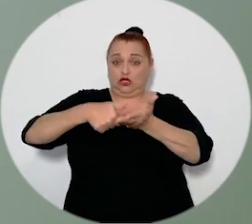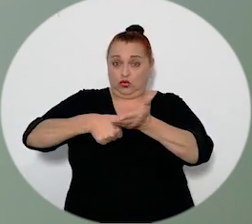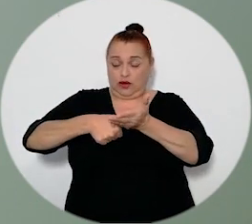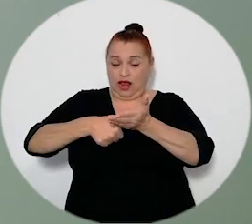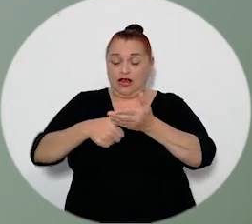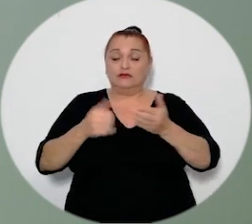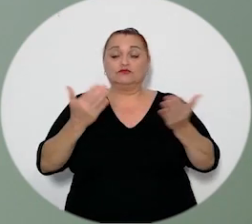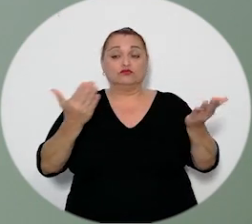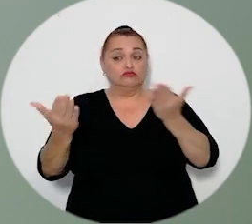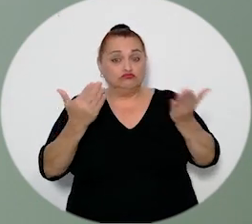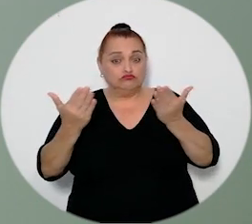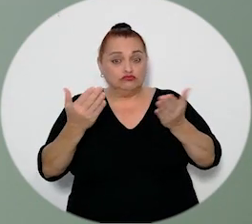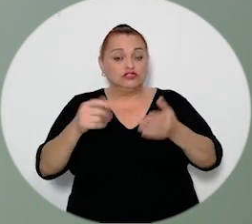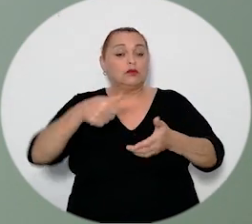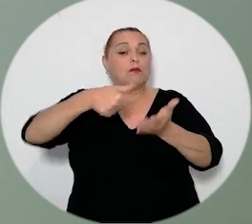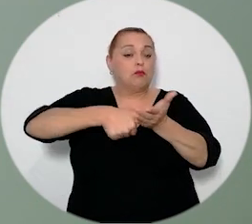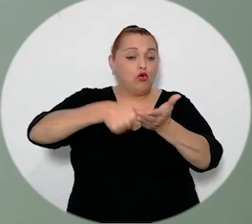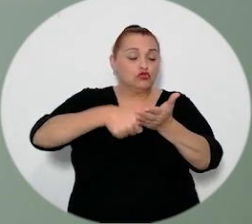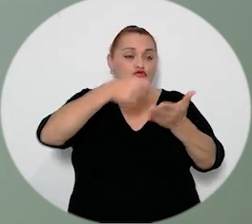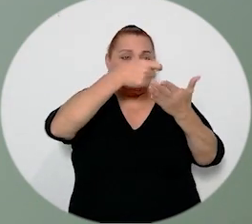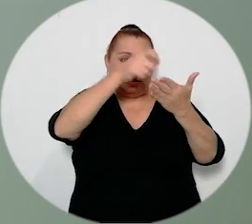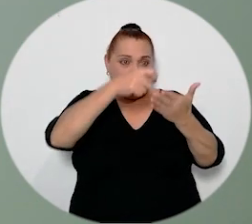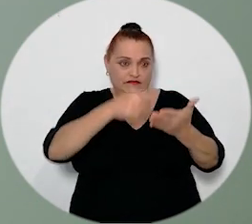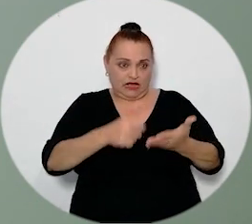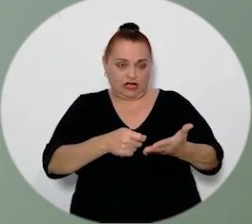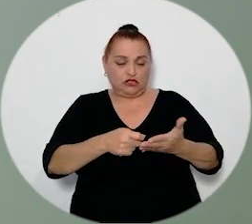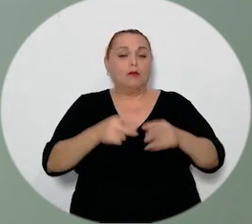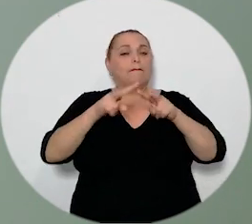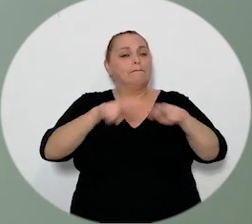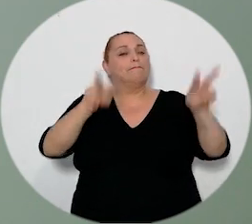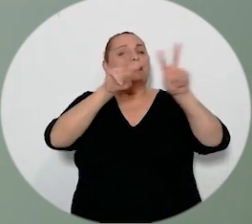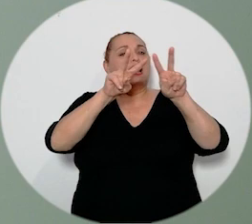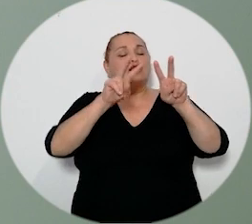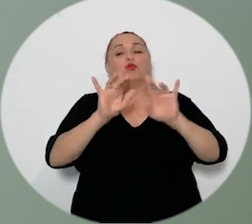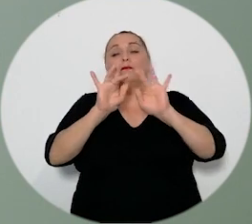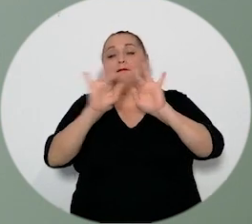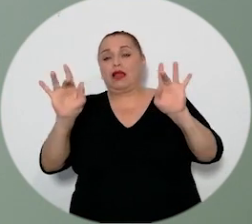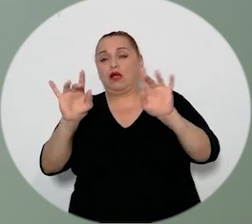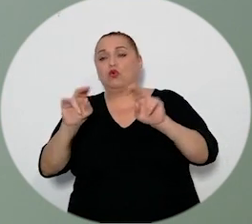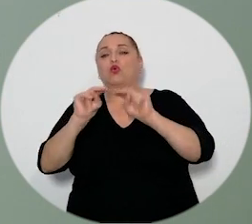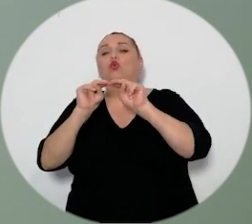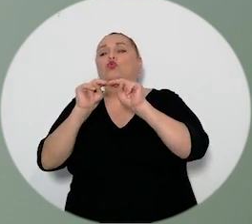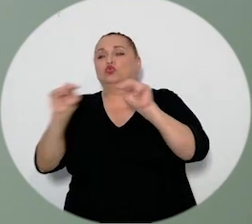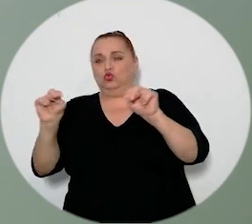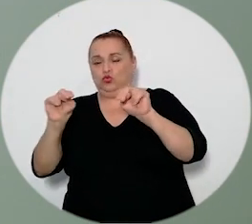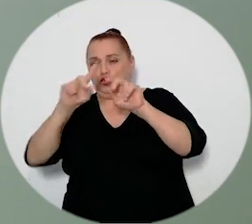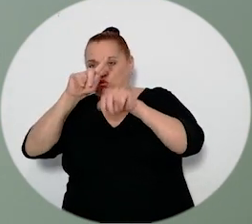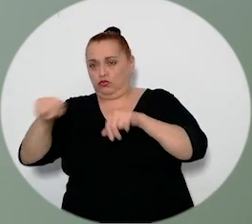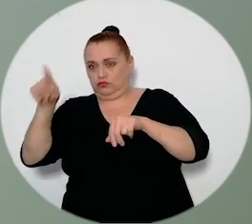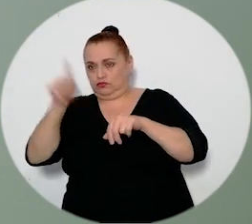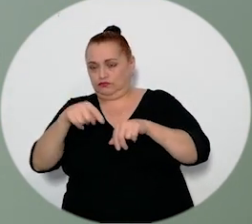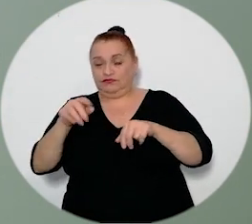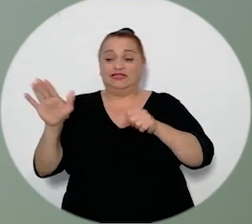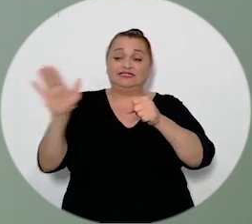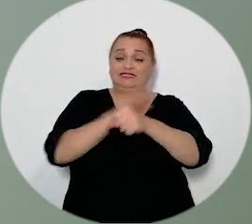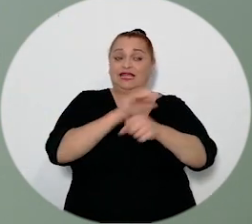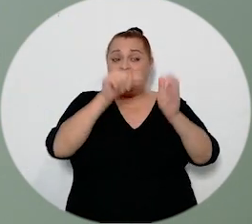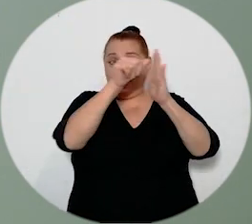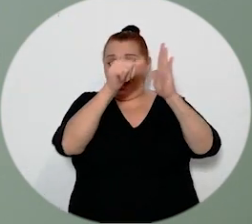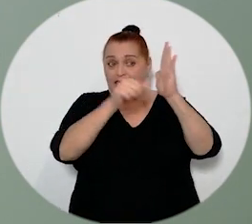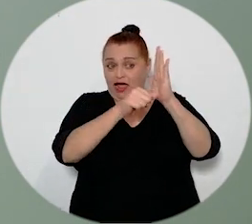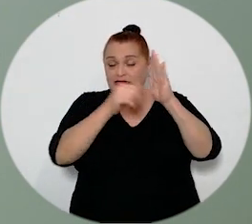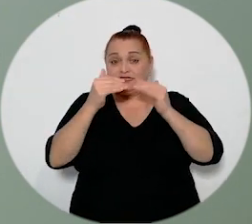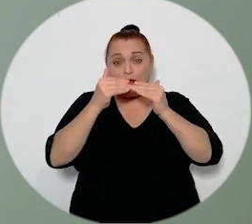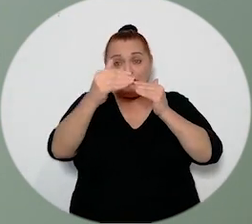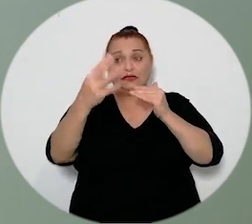la conciliación de los sufragios emitidos y su calificación en las categorías de válido, en blanco o nulo, el llenado de las actas de